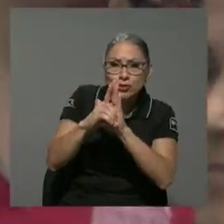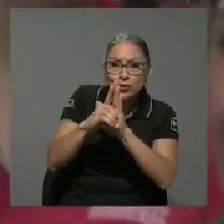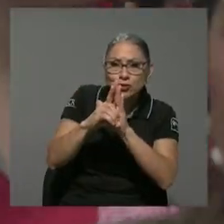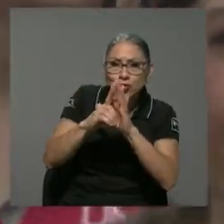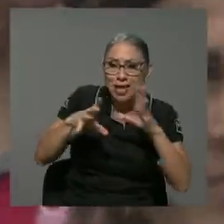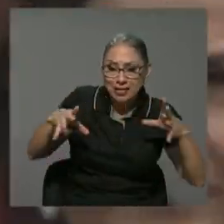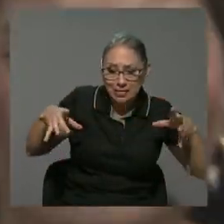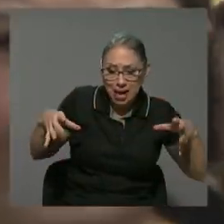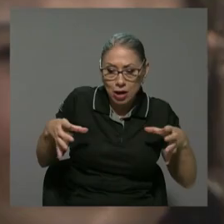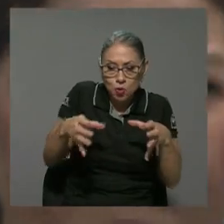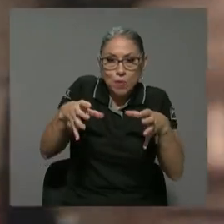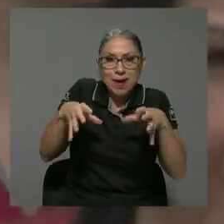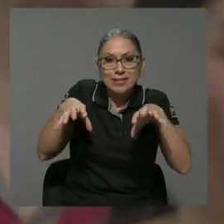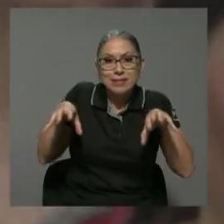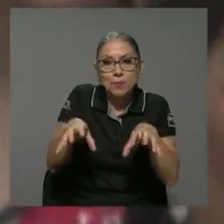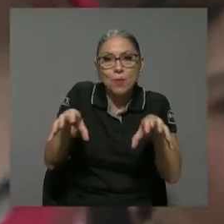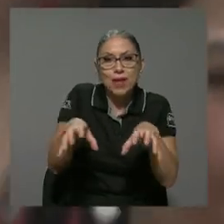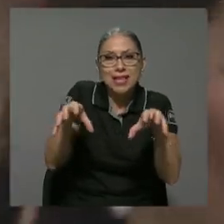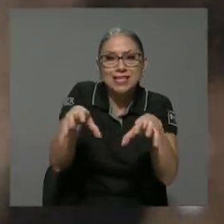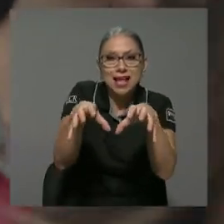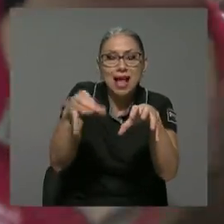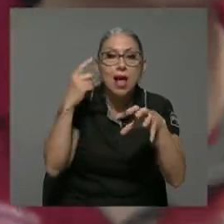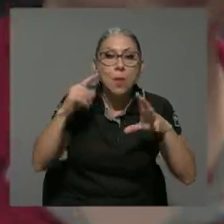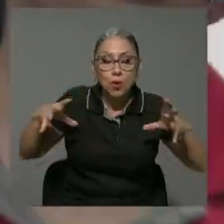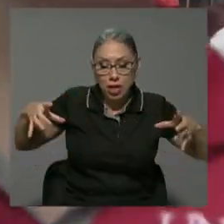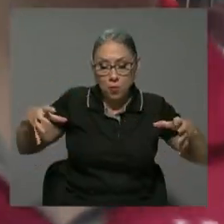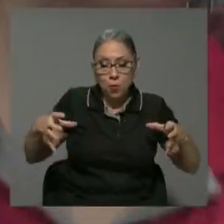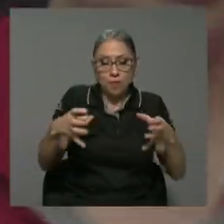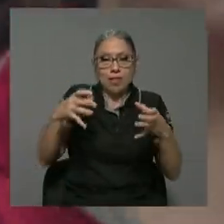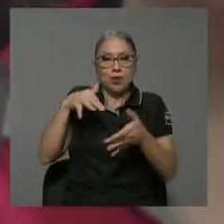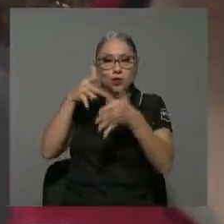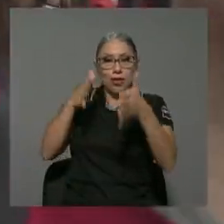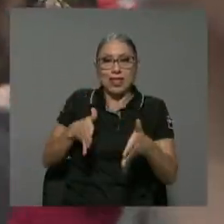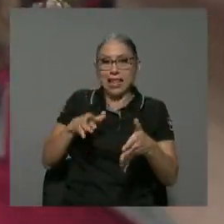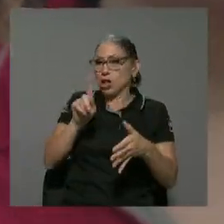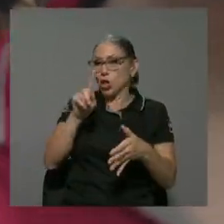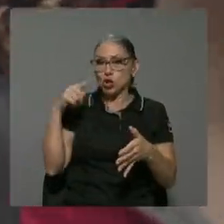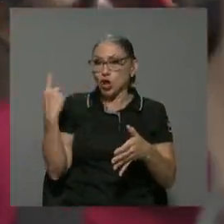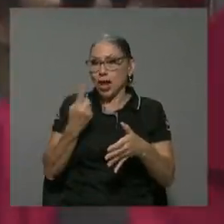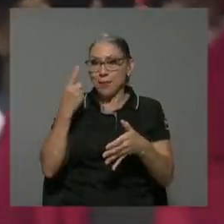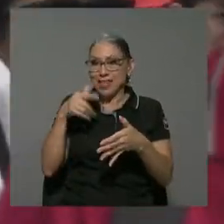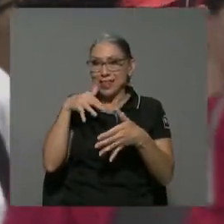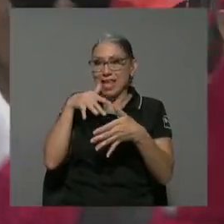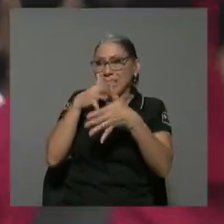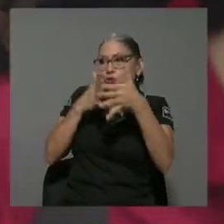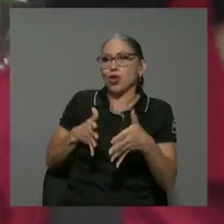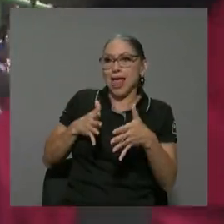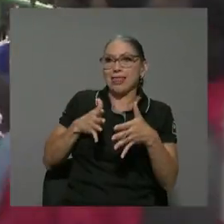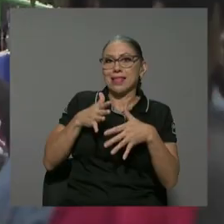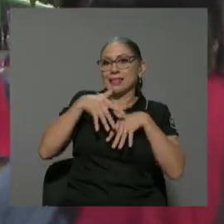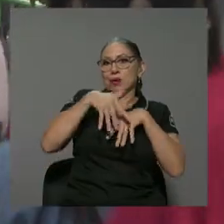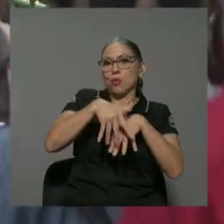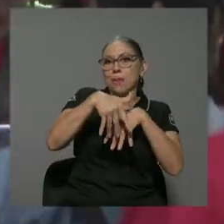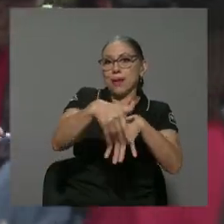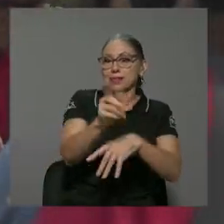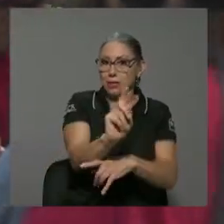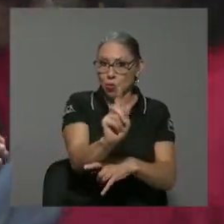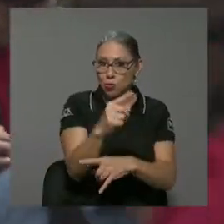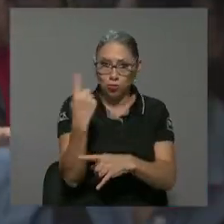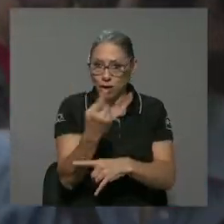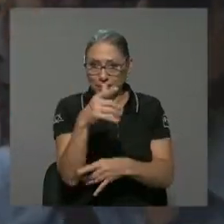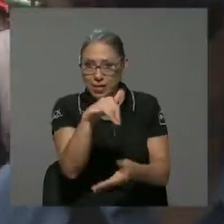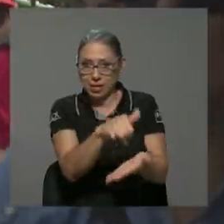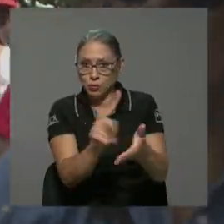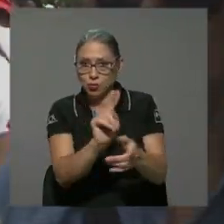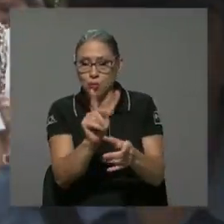agrupan, porque el movimiento estudiantil no solo somos estudiantes agrupados en una marcha, ¿verdad? Vamos más allá de eso, sino